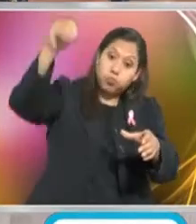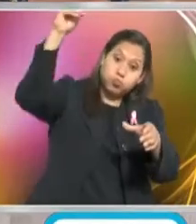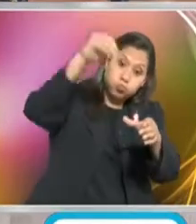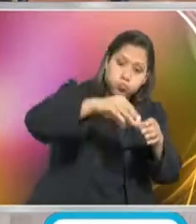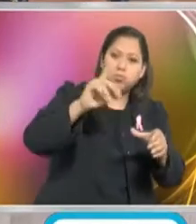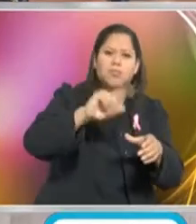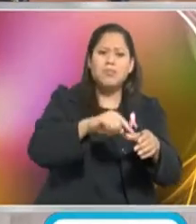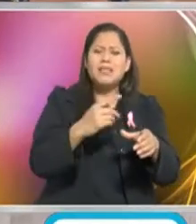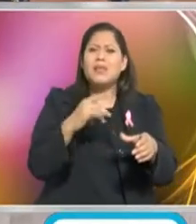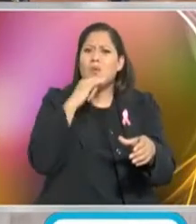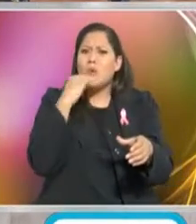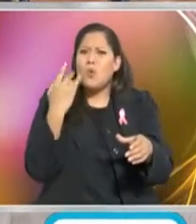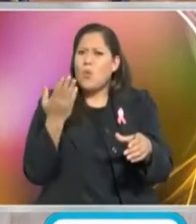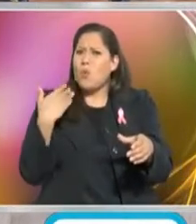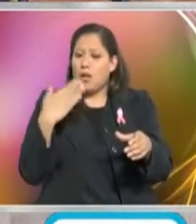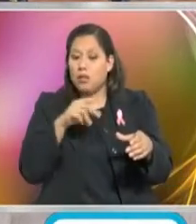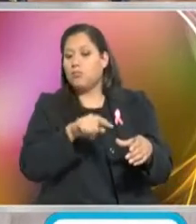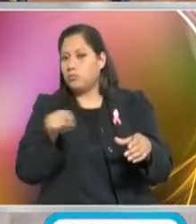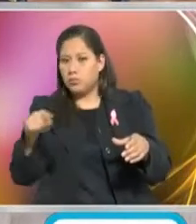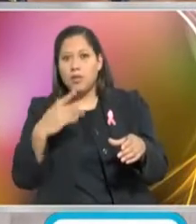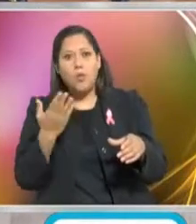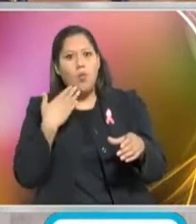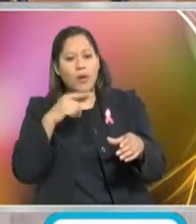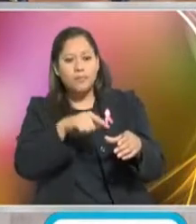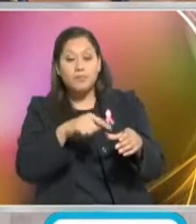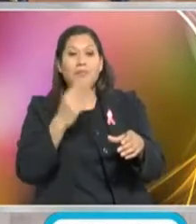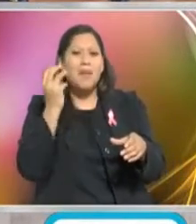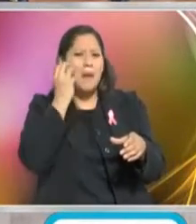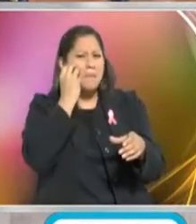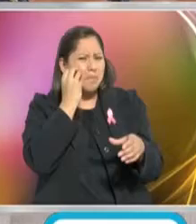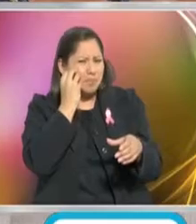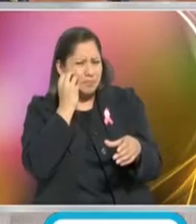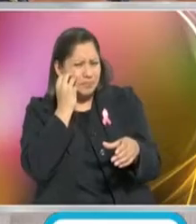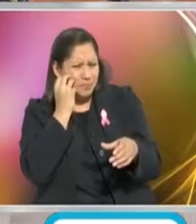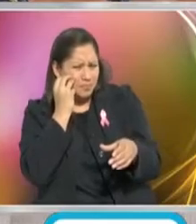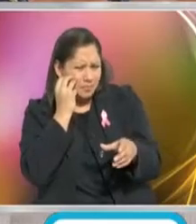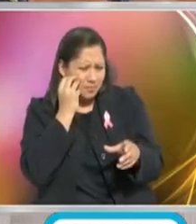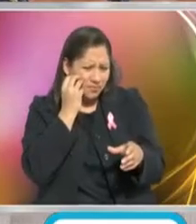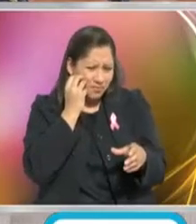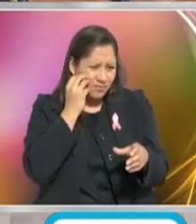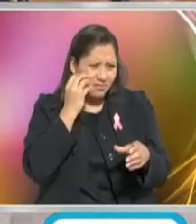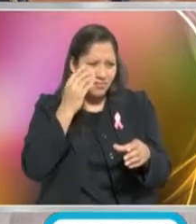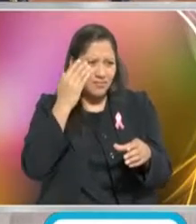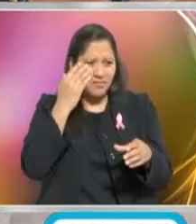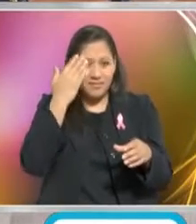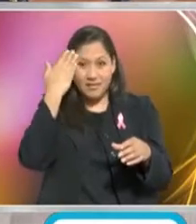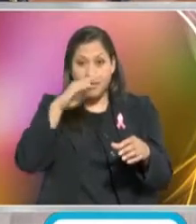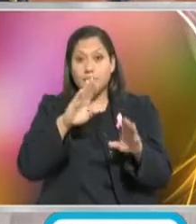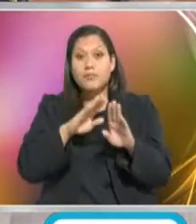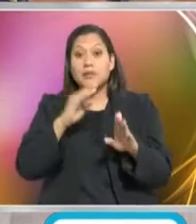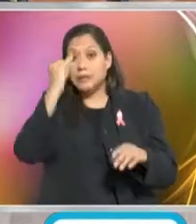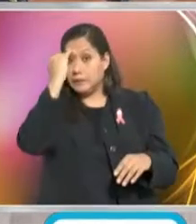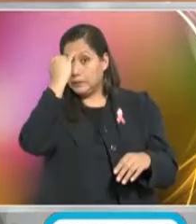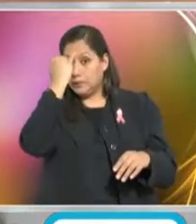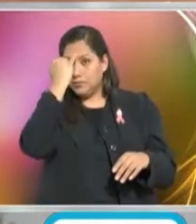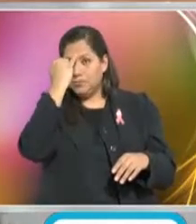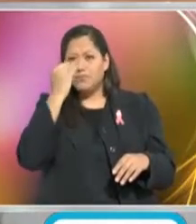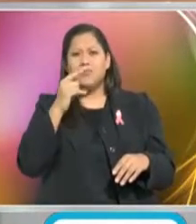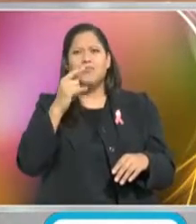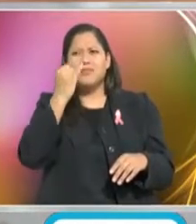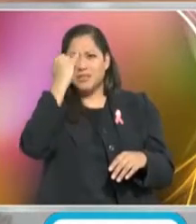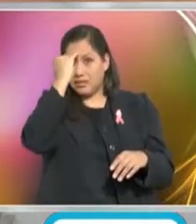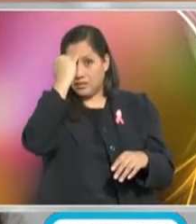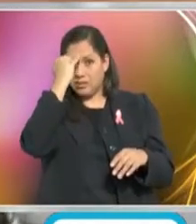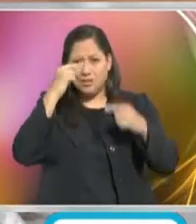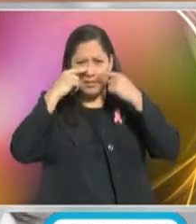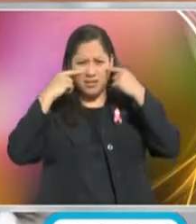pica, ¿no? Es como fuerte. Ambas el- pican y una es Ok. muy amarga. Los árabes o los hindúes no te huelen un poquitito Sí,